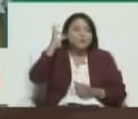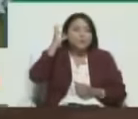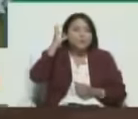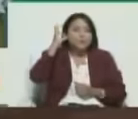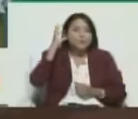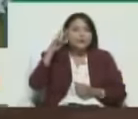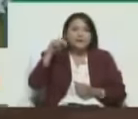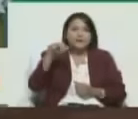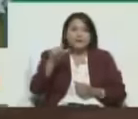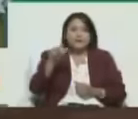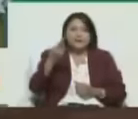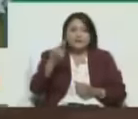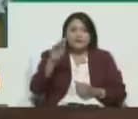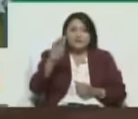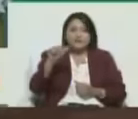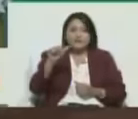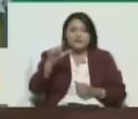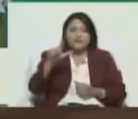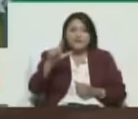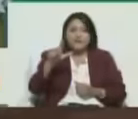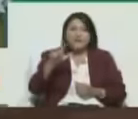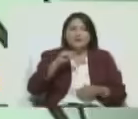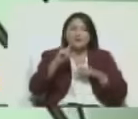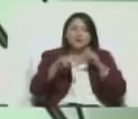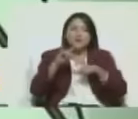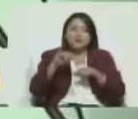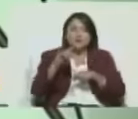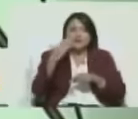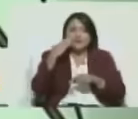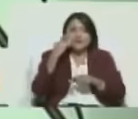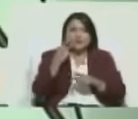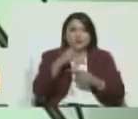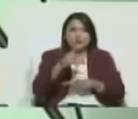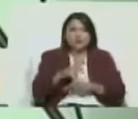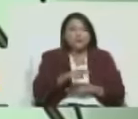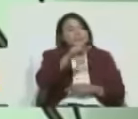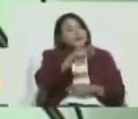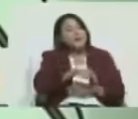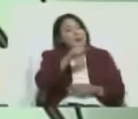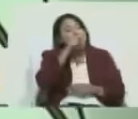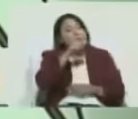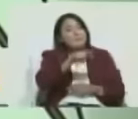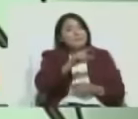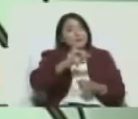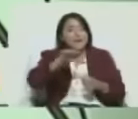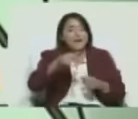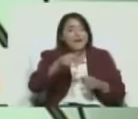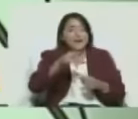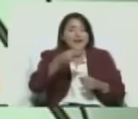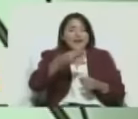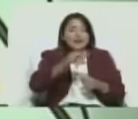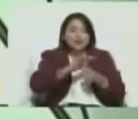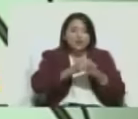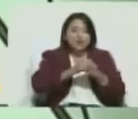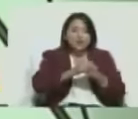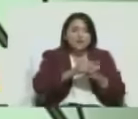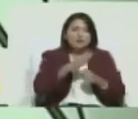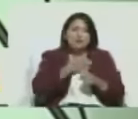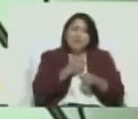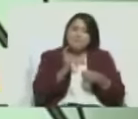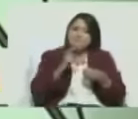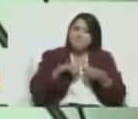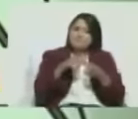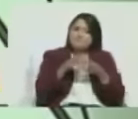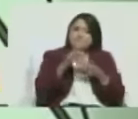a través de las plataformas digitales. Compañero Héctor Rodríguez, Si no pertenezco a ninguna